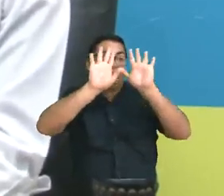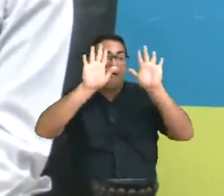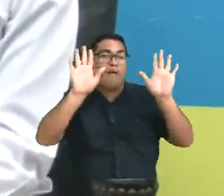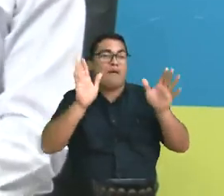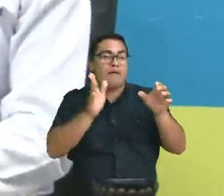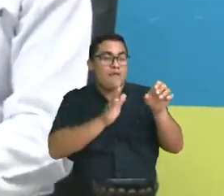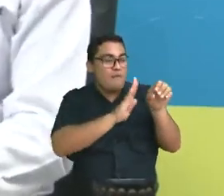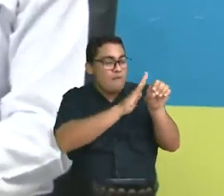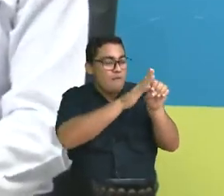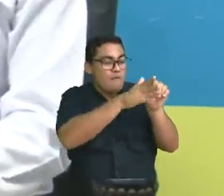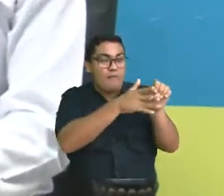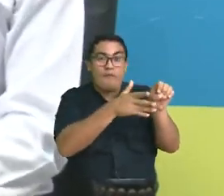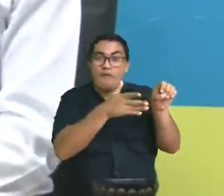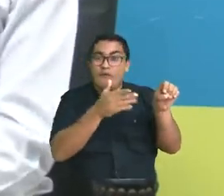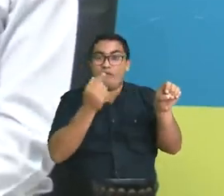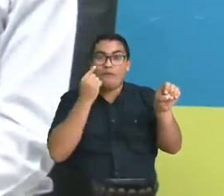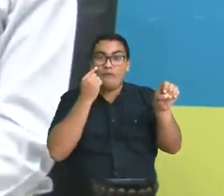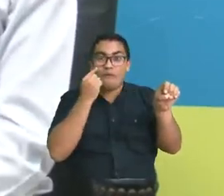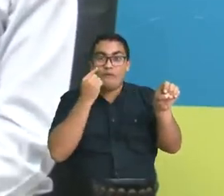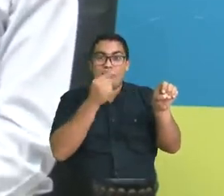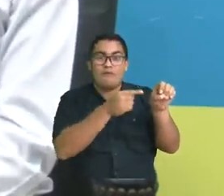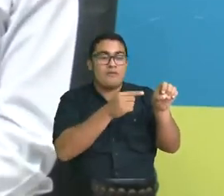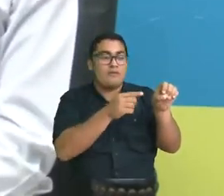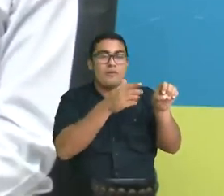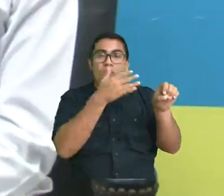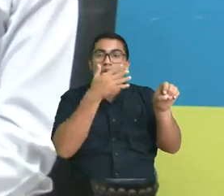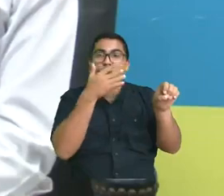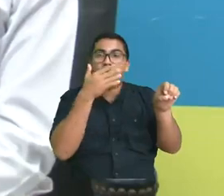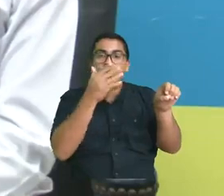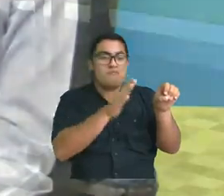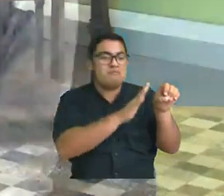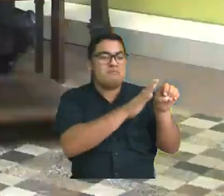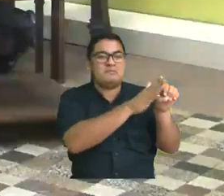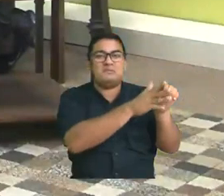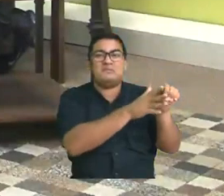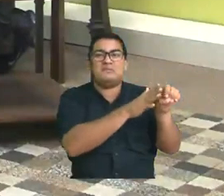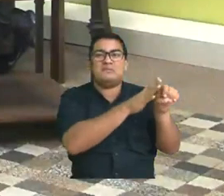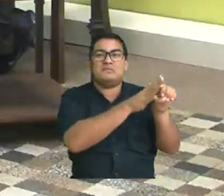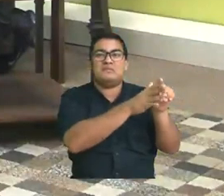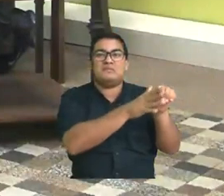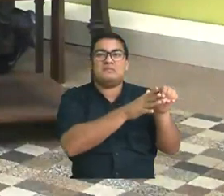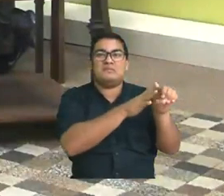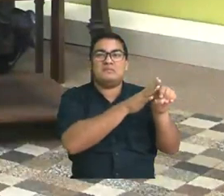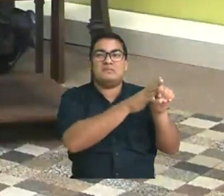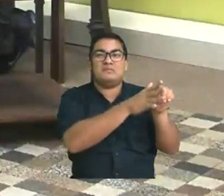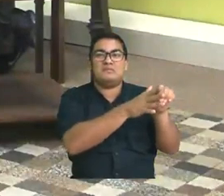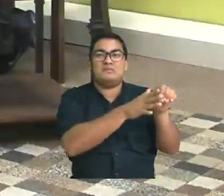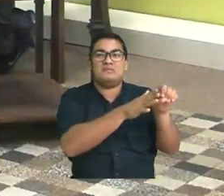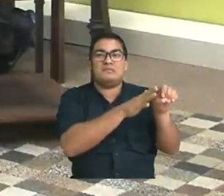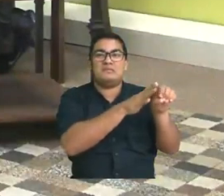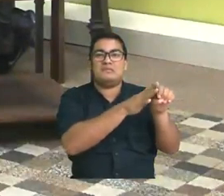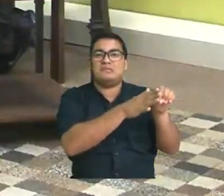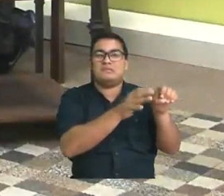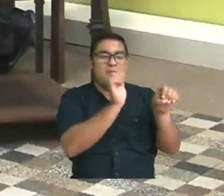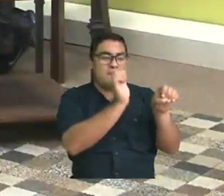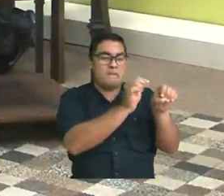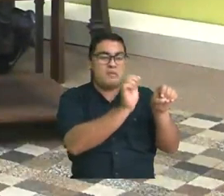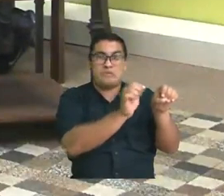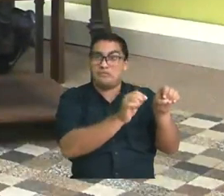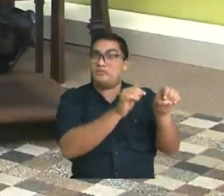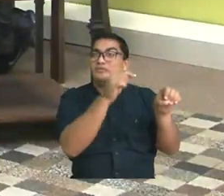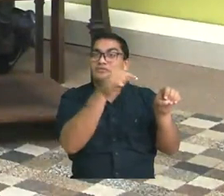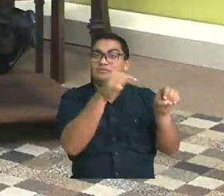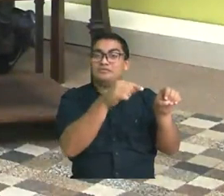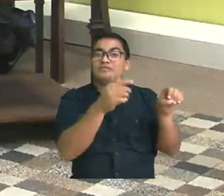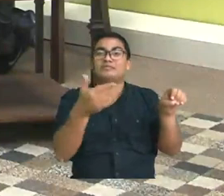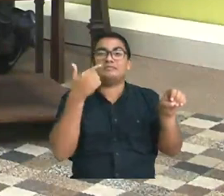anterior del ojo, va a teñir un color como puntiforme, va a ser algo como punteado. Entonces, de hecho,